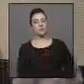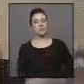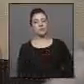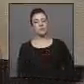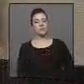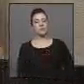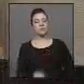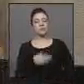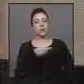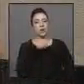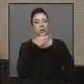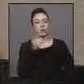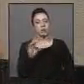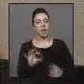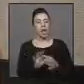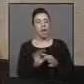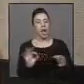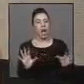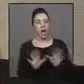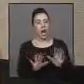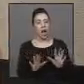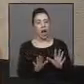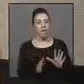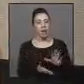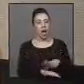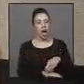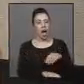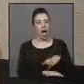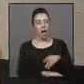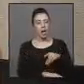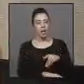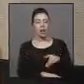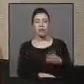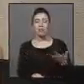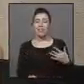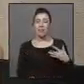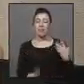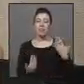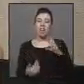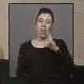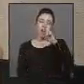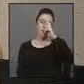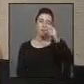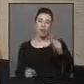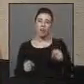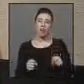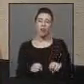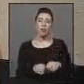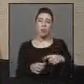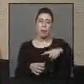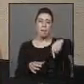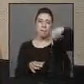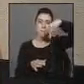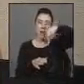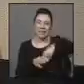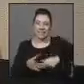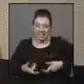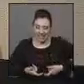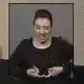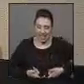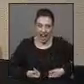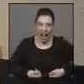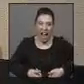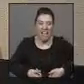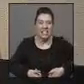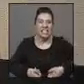Quiero referirme a un caso muy grave en Arica. Lamentablemente en Arica ya es costumbre la ruptura de matrices y cañerías que causan